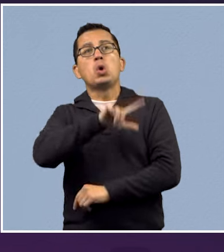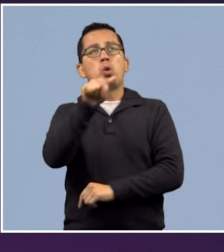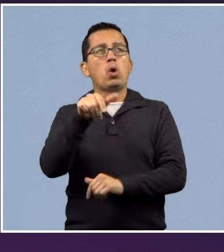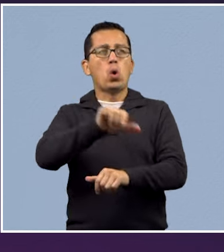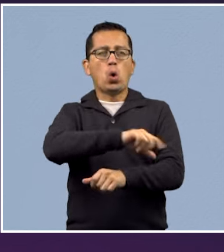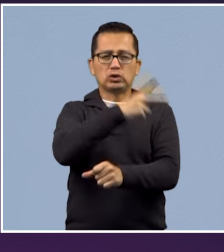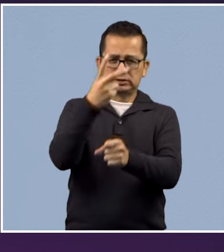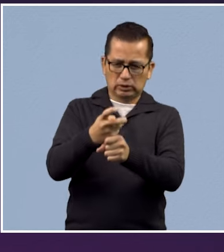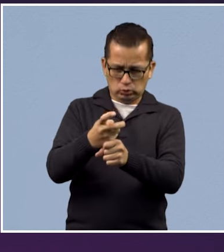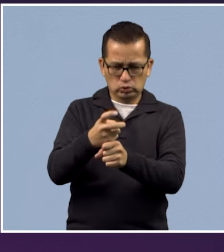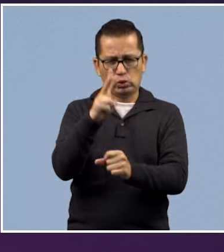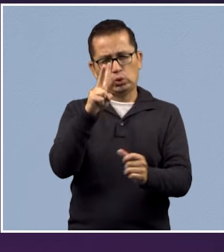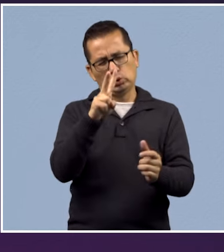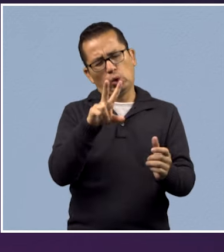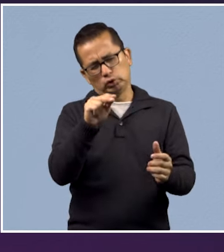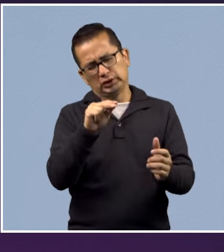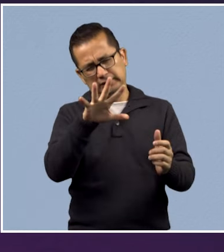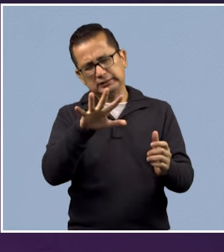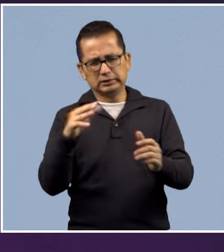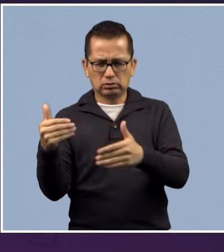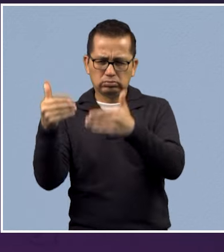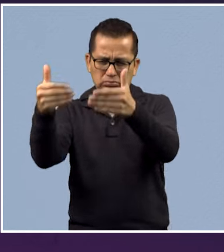después en el 85 con la presa de Valle de Bravo.